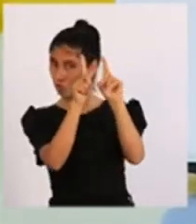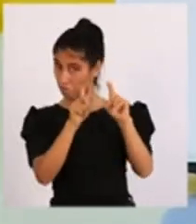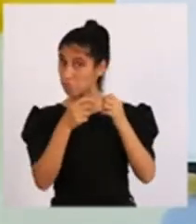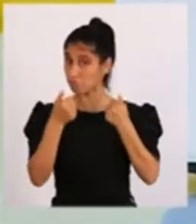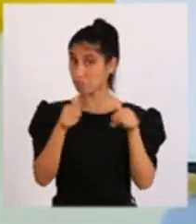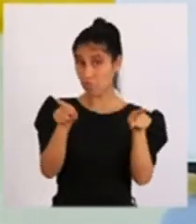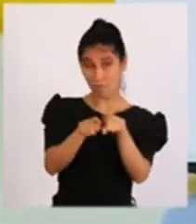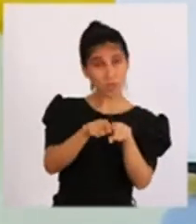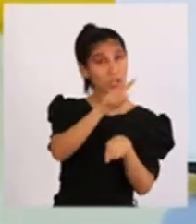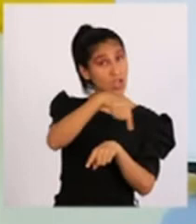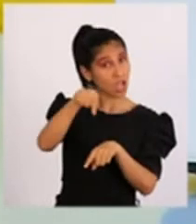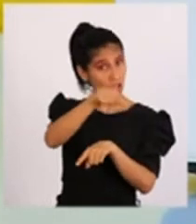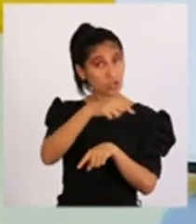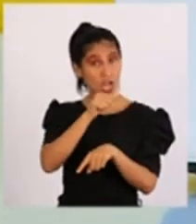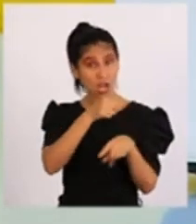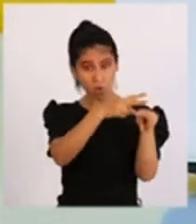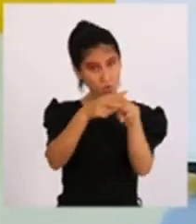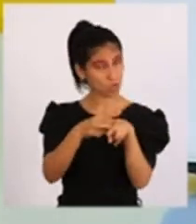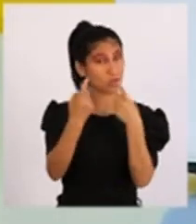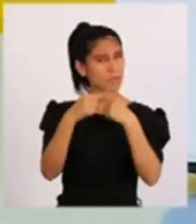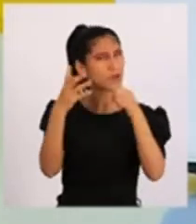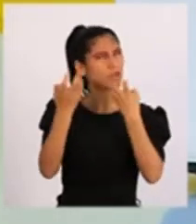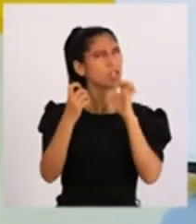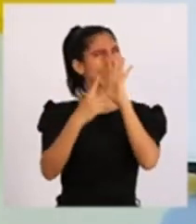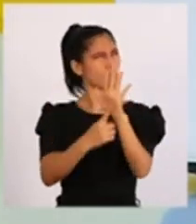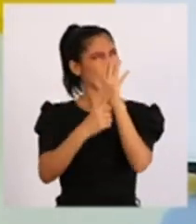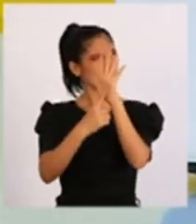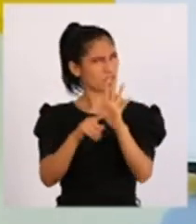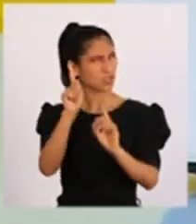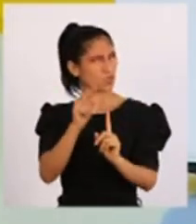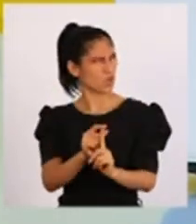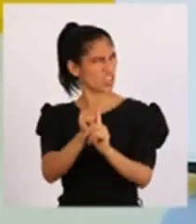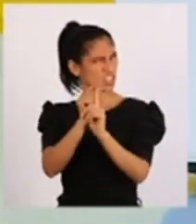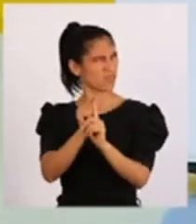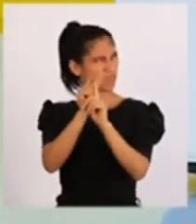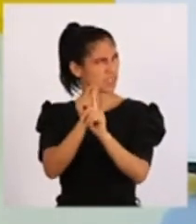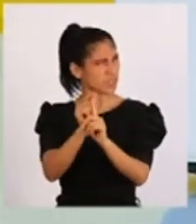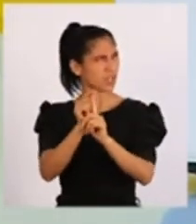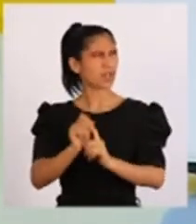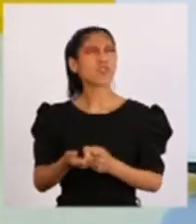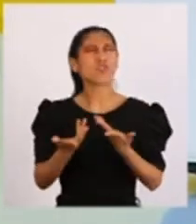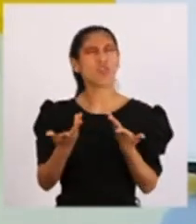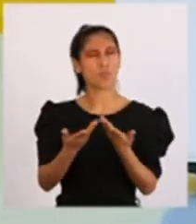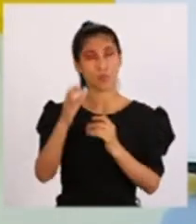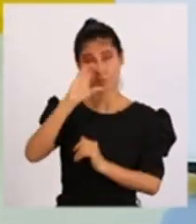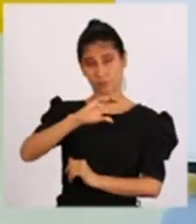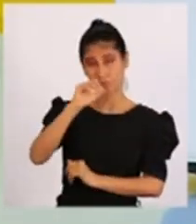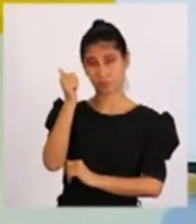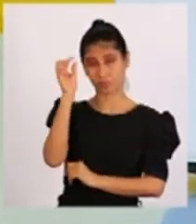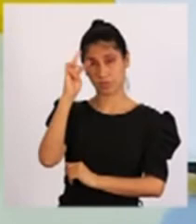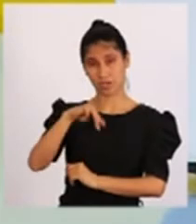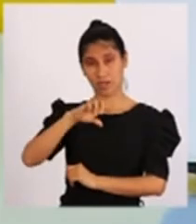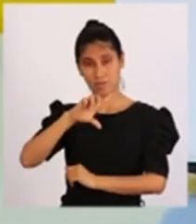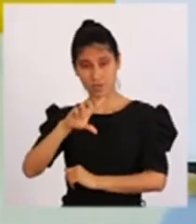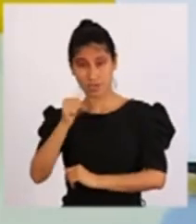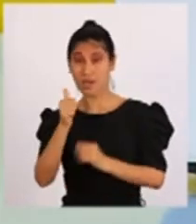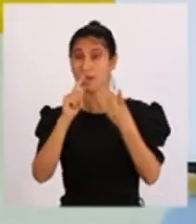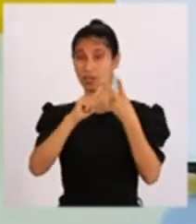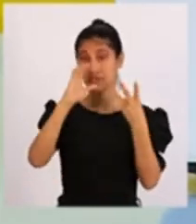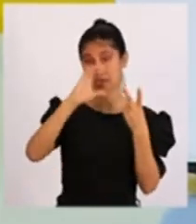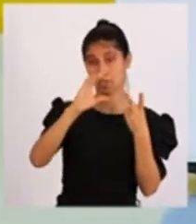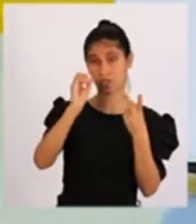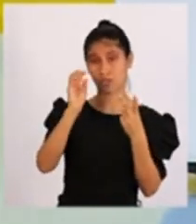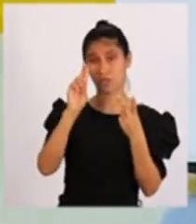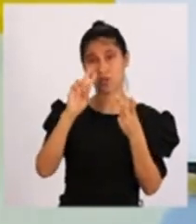agua. Pero te quiero mostrar uno en especial. Camila y Corianca